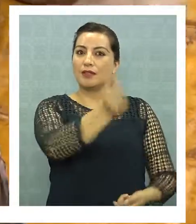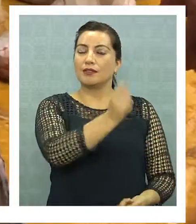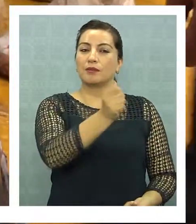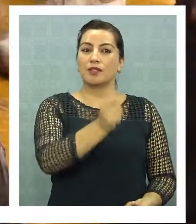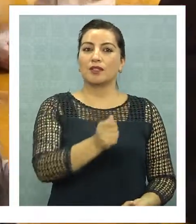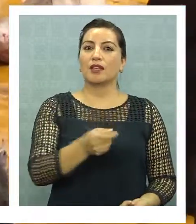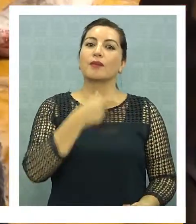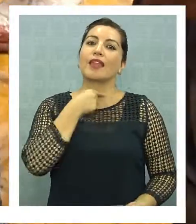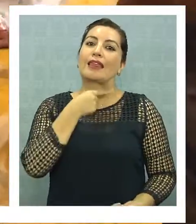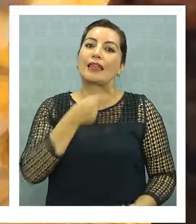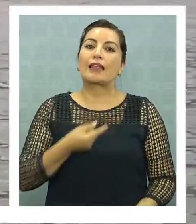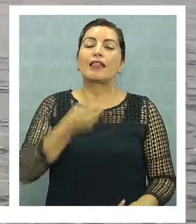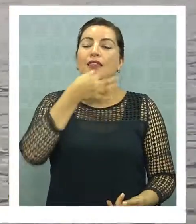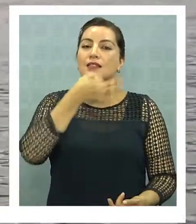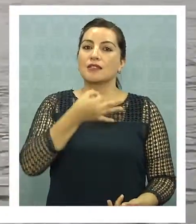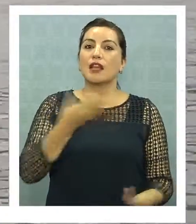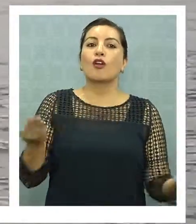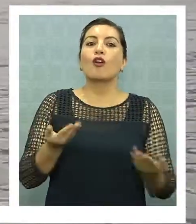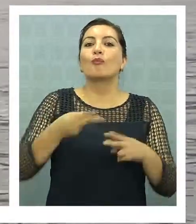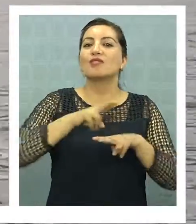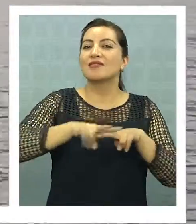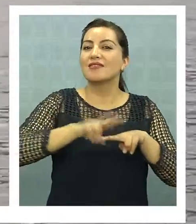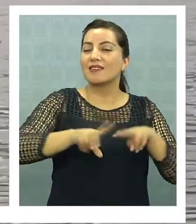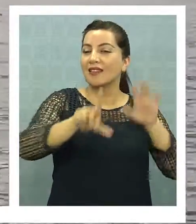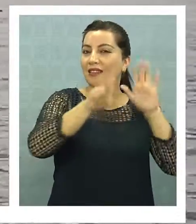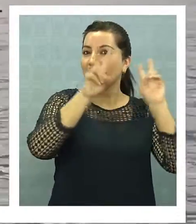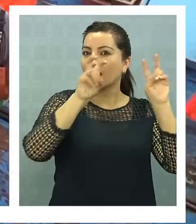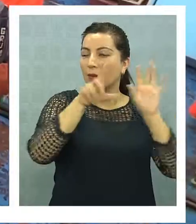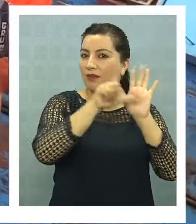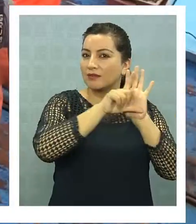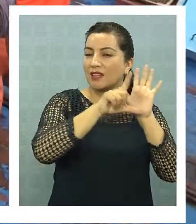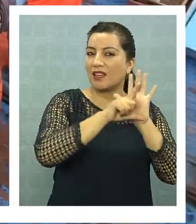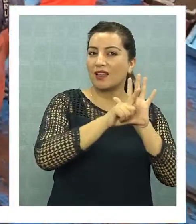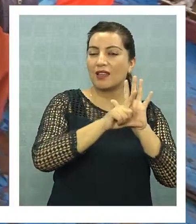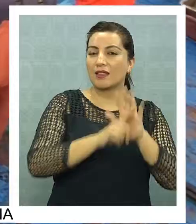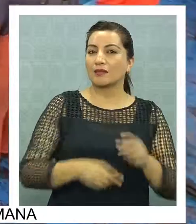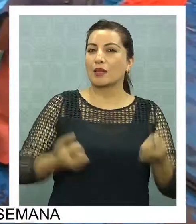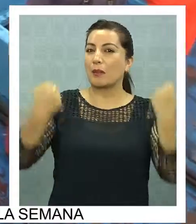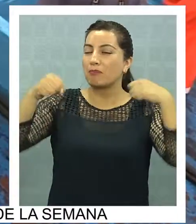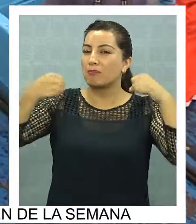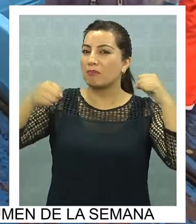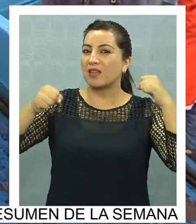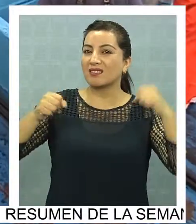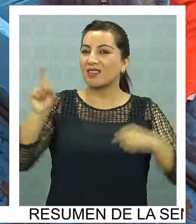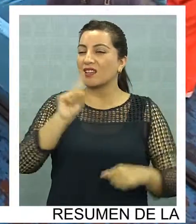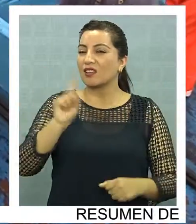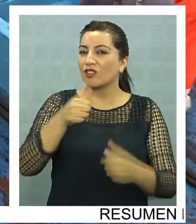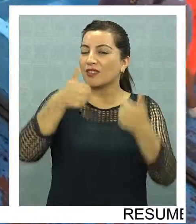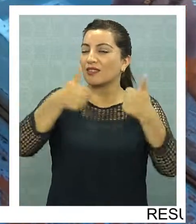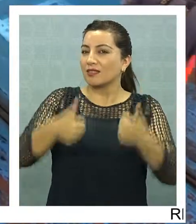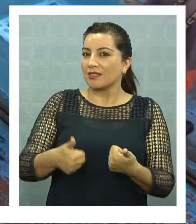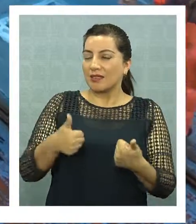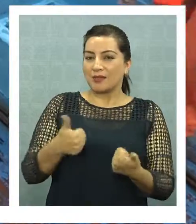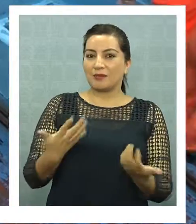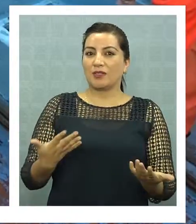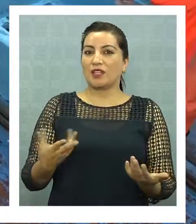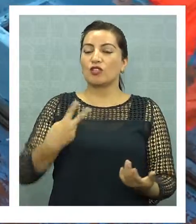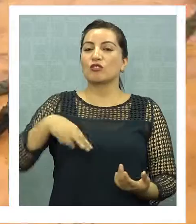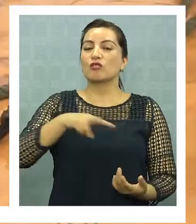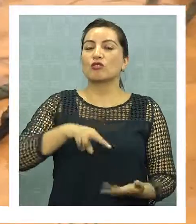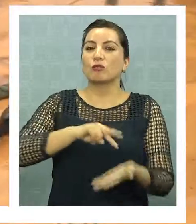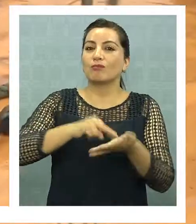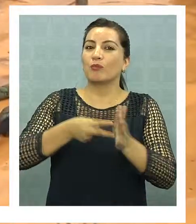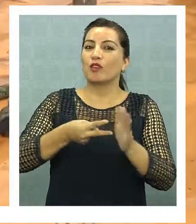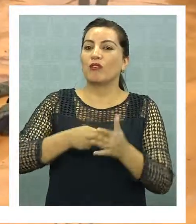vamos a ahondar en cómo se gestó la ley a través del cohecho, de prácticas irregulares del Parlamento, en donde además nos vemos perjudicados los